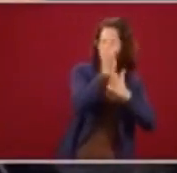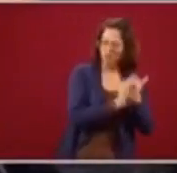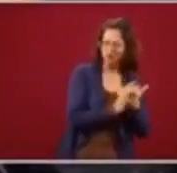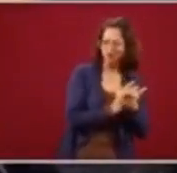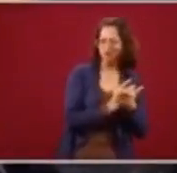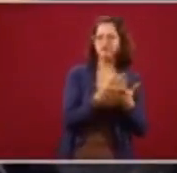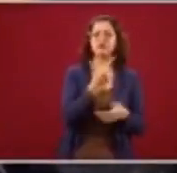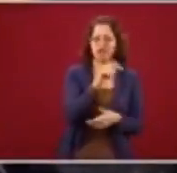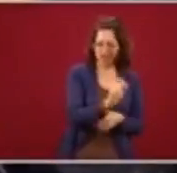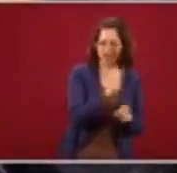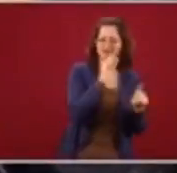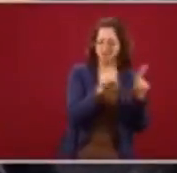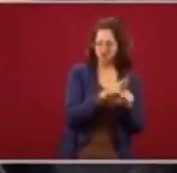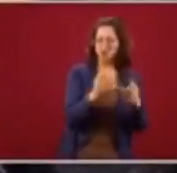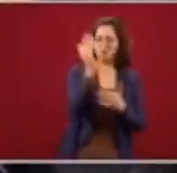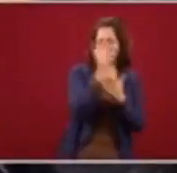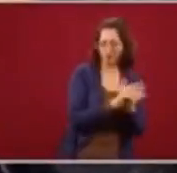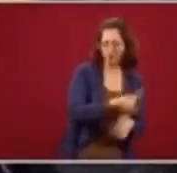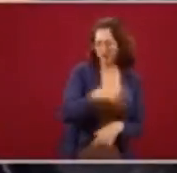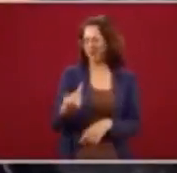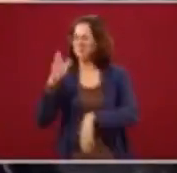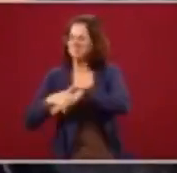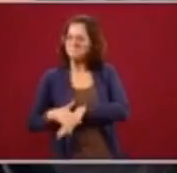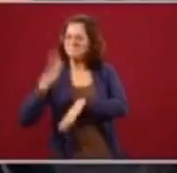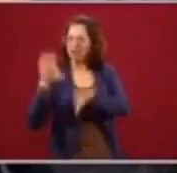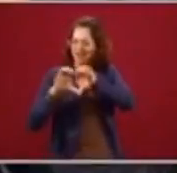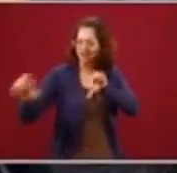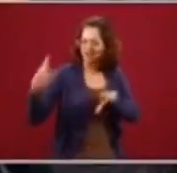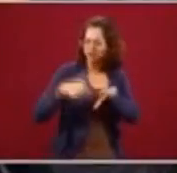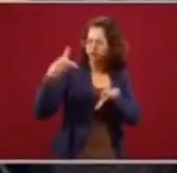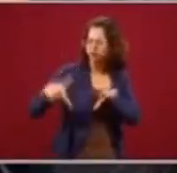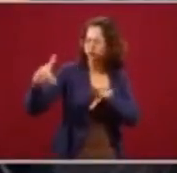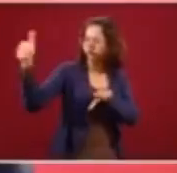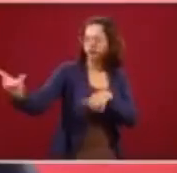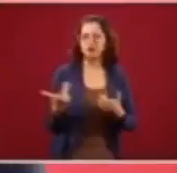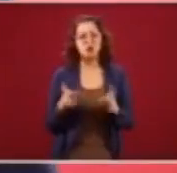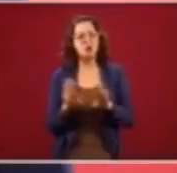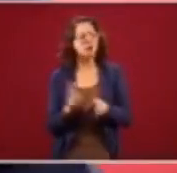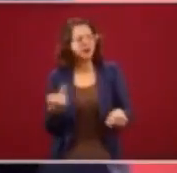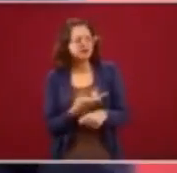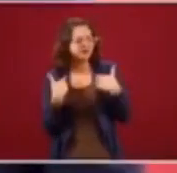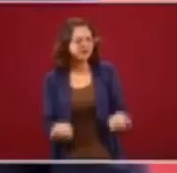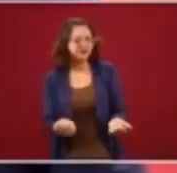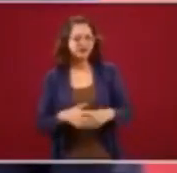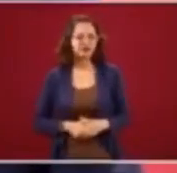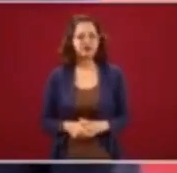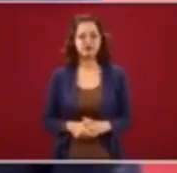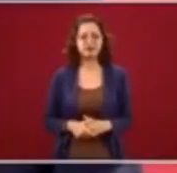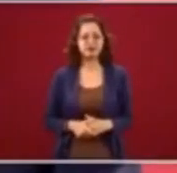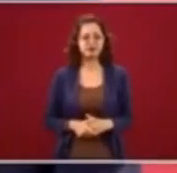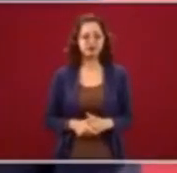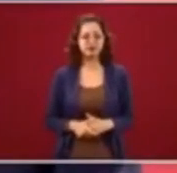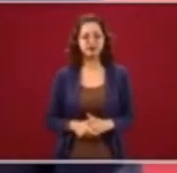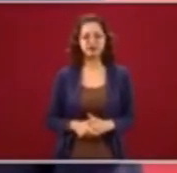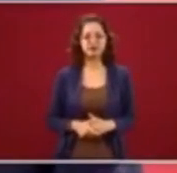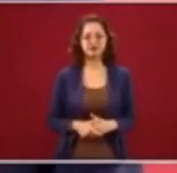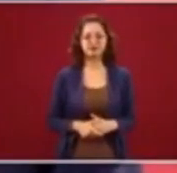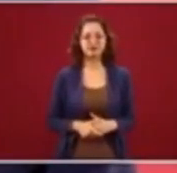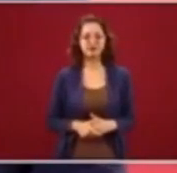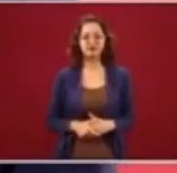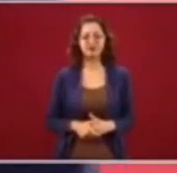de los combustibles del gas y de la gasolina en este caso y el aumento desmesurado de las tomas clandestinas si lo tenemos